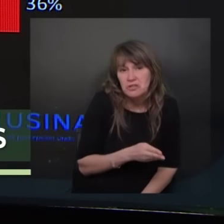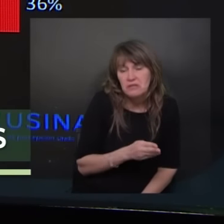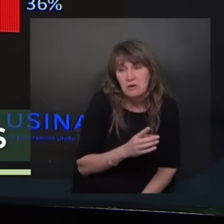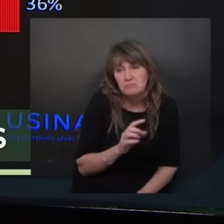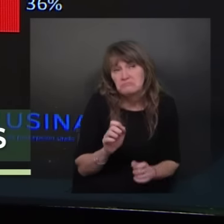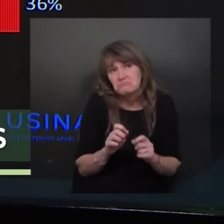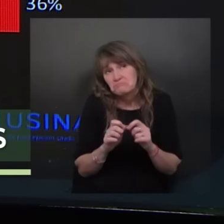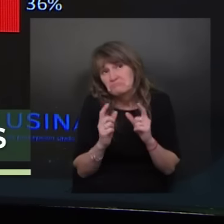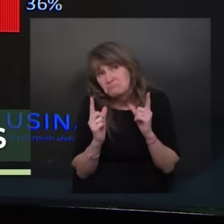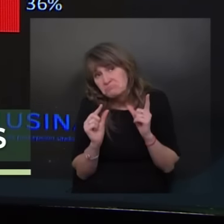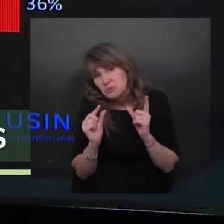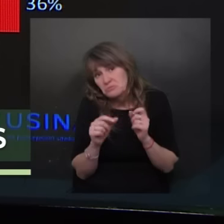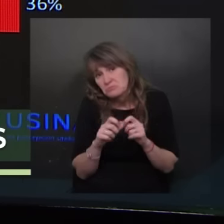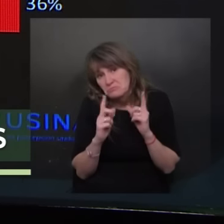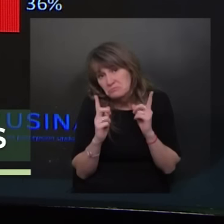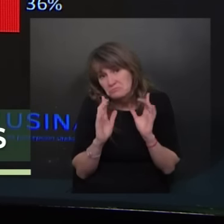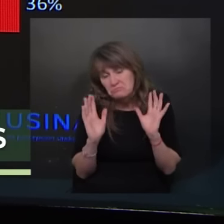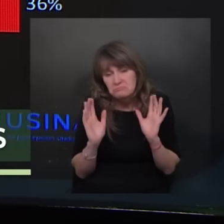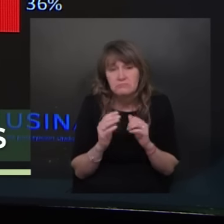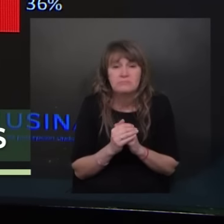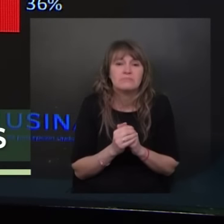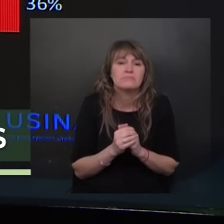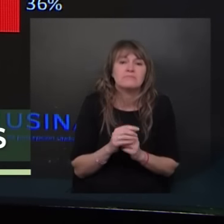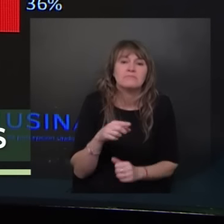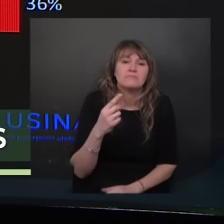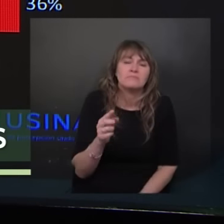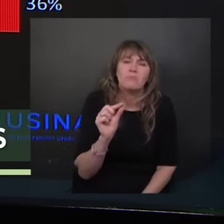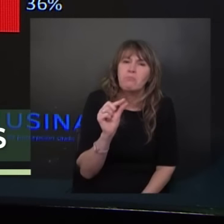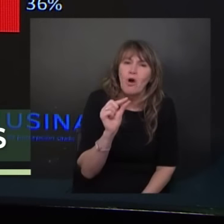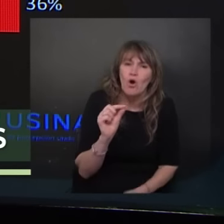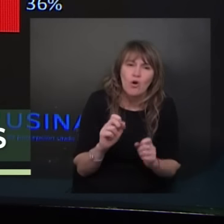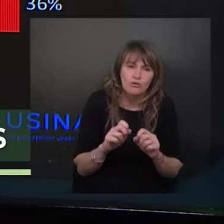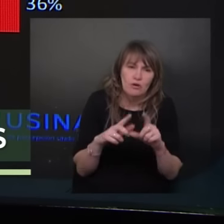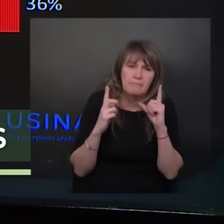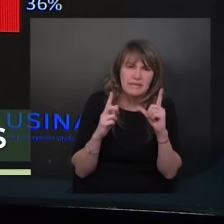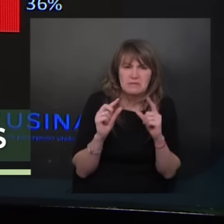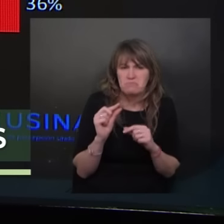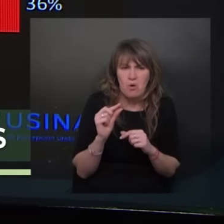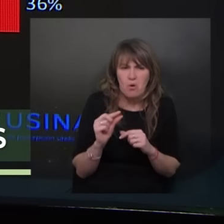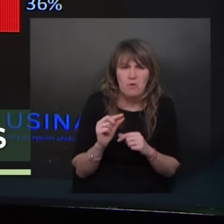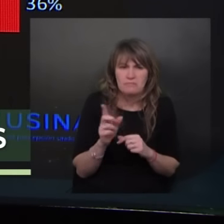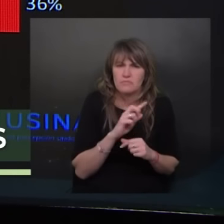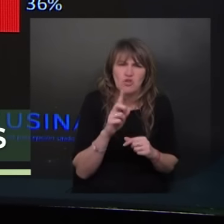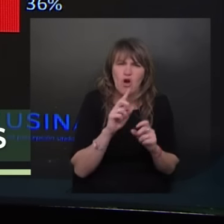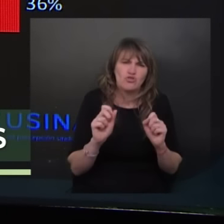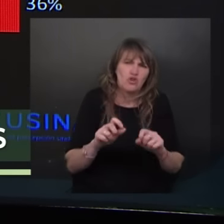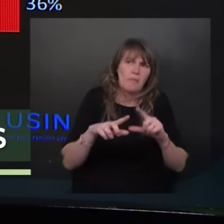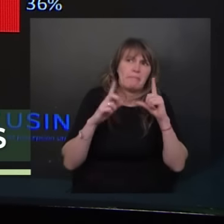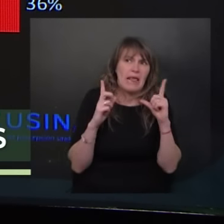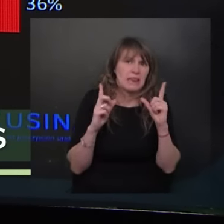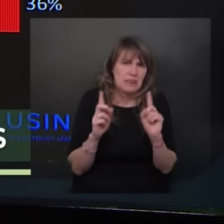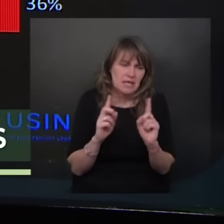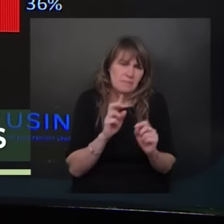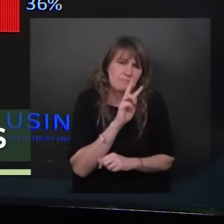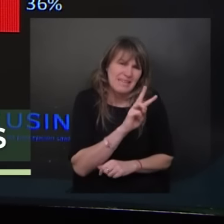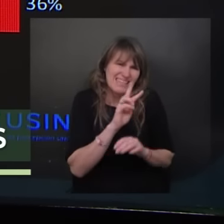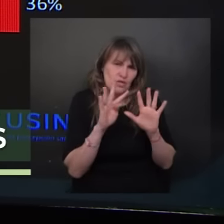algo eh son mayores los casos de poca sorpresa Es decir de aquellas personas que dicen que les sorprendió poco en un 29